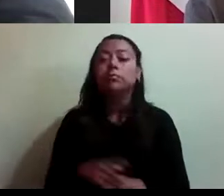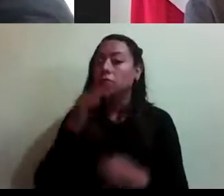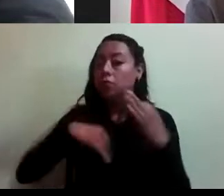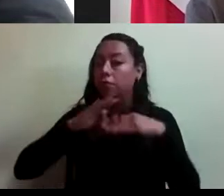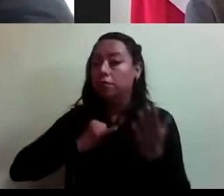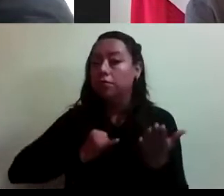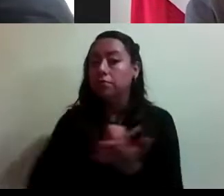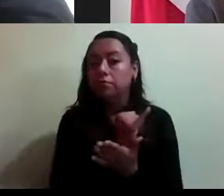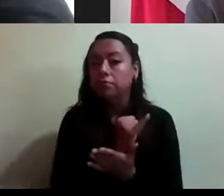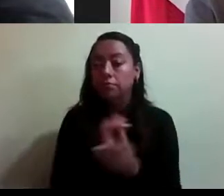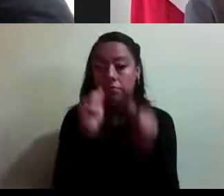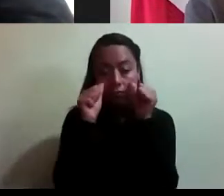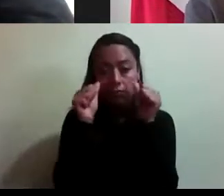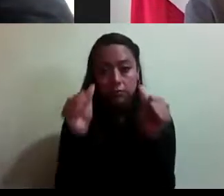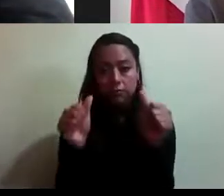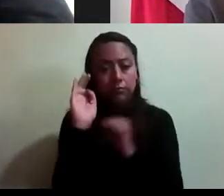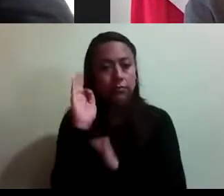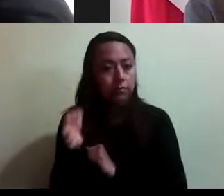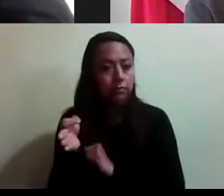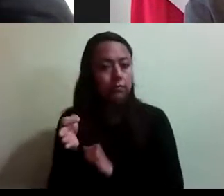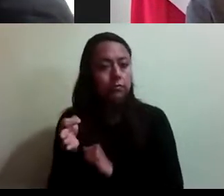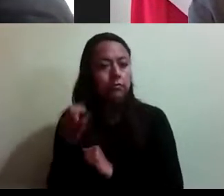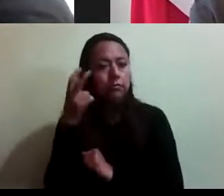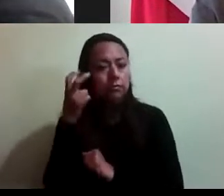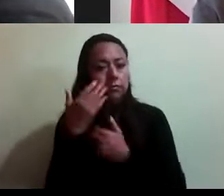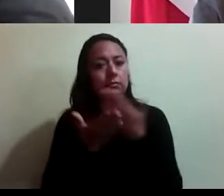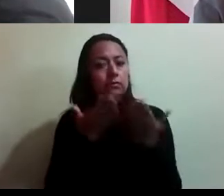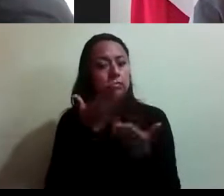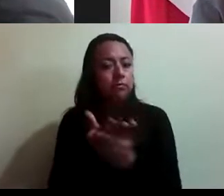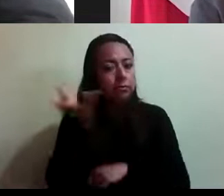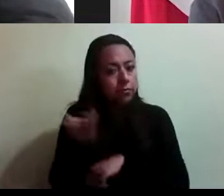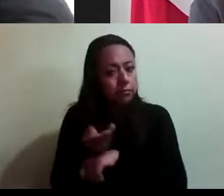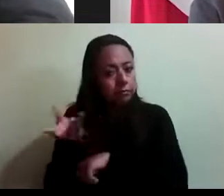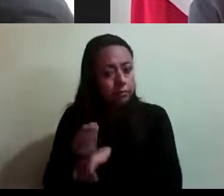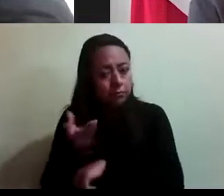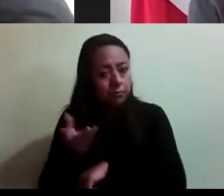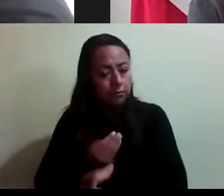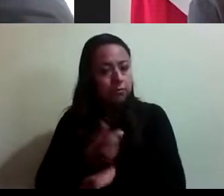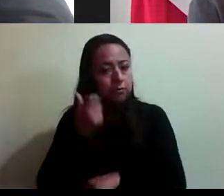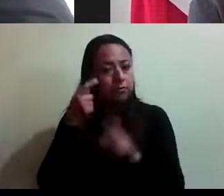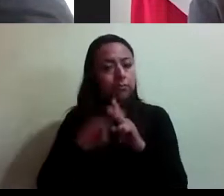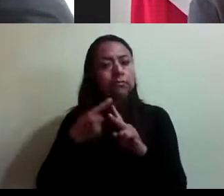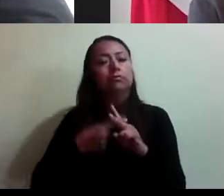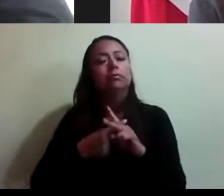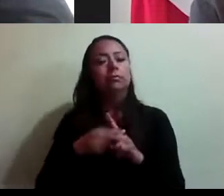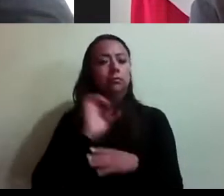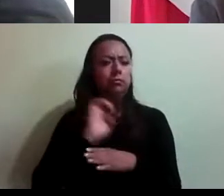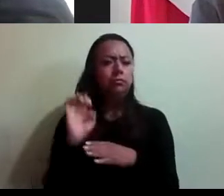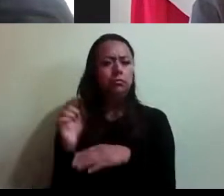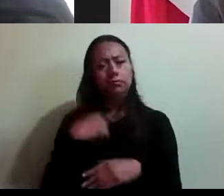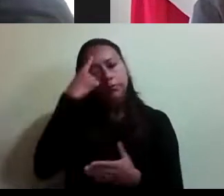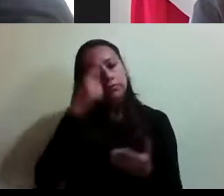también atender y aceptar esas propuestas de ajuste presupuestal. Entonces, me parece que es importante